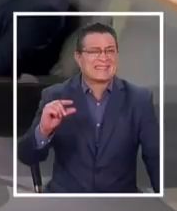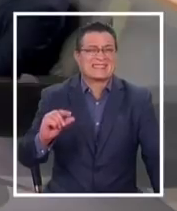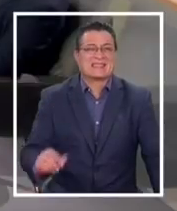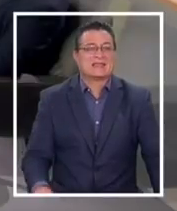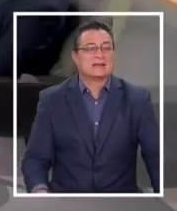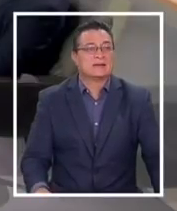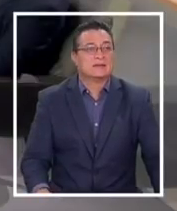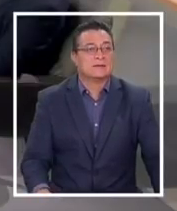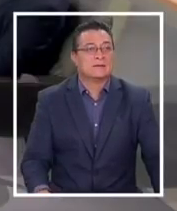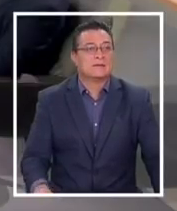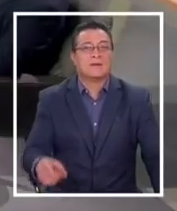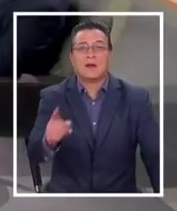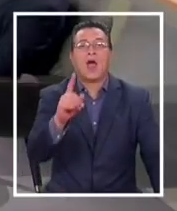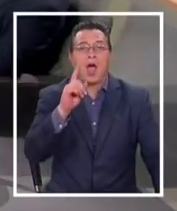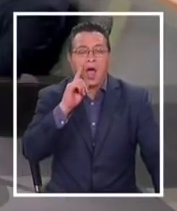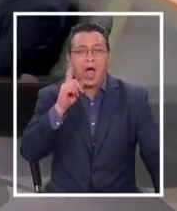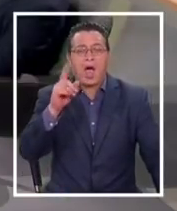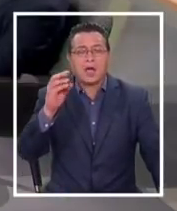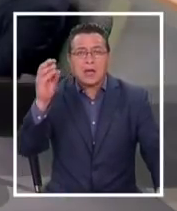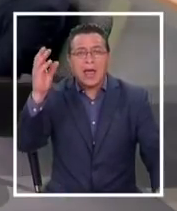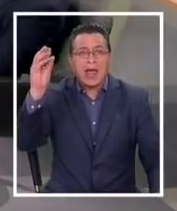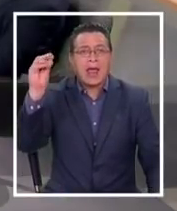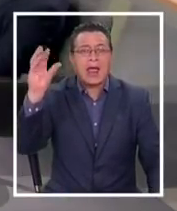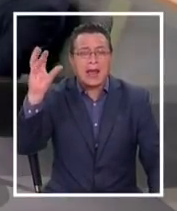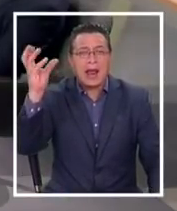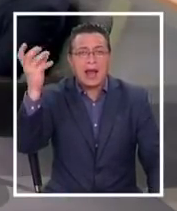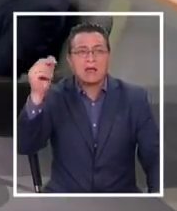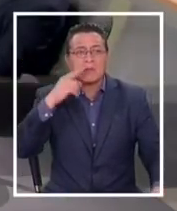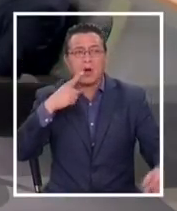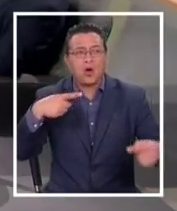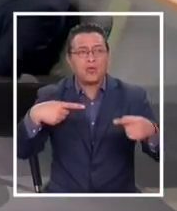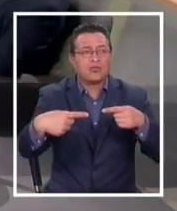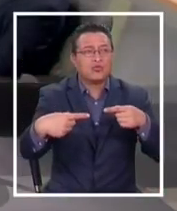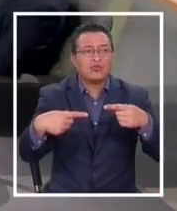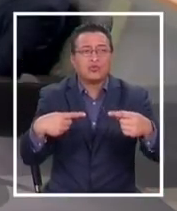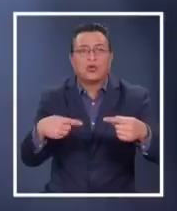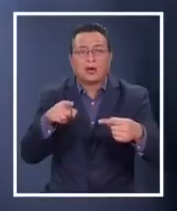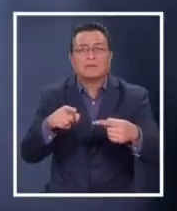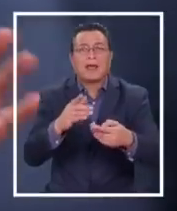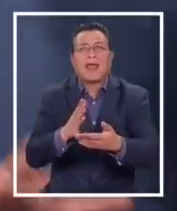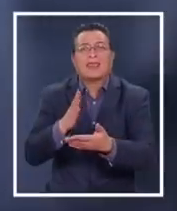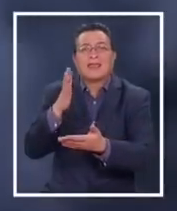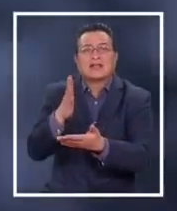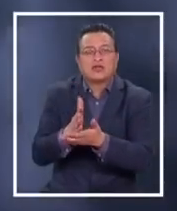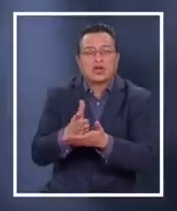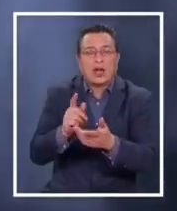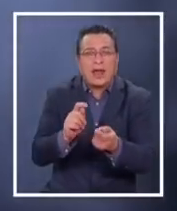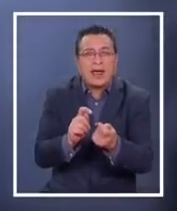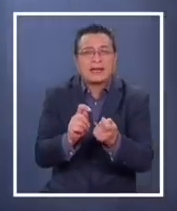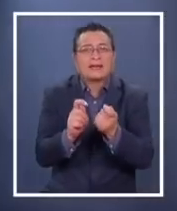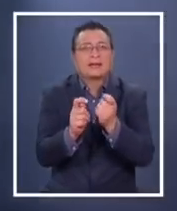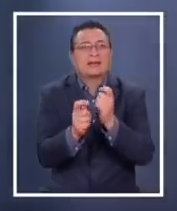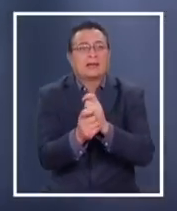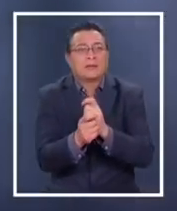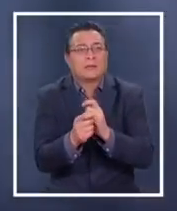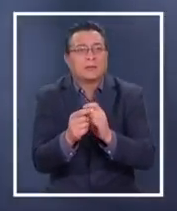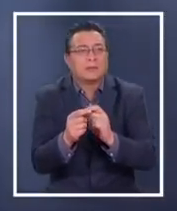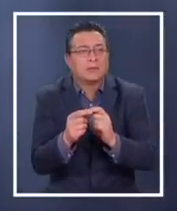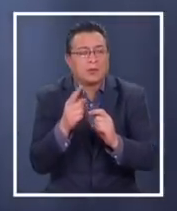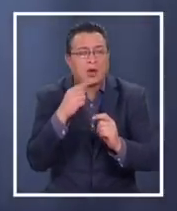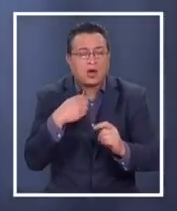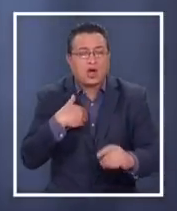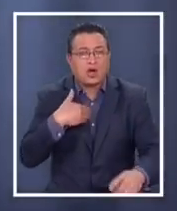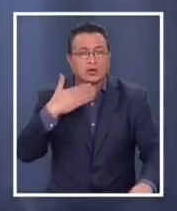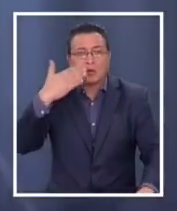acuerdo. Había un clima muy confrontacional hace 10 días y esa decisión cambió ese clima y lo mejoró, ¿verdad? Lo que me